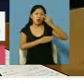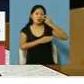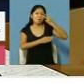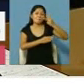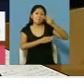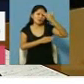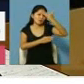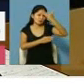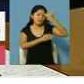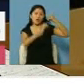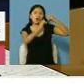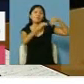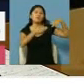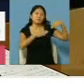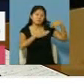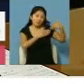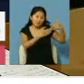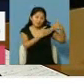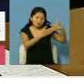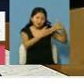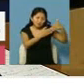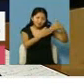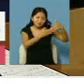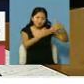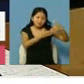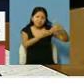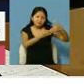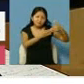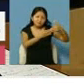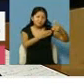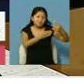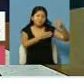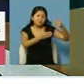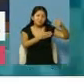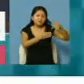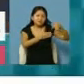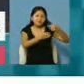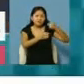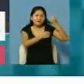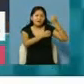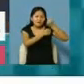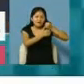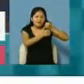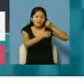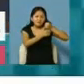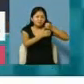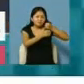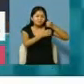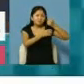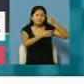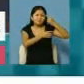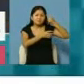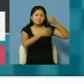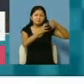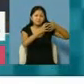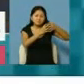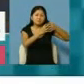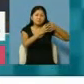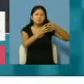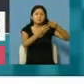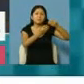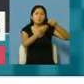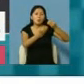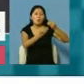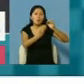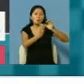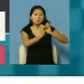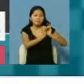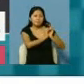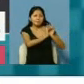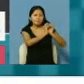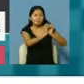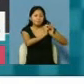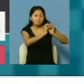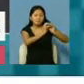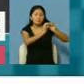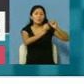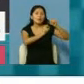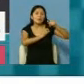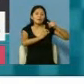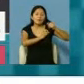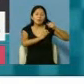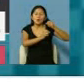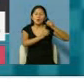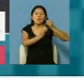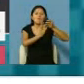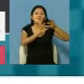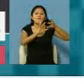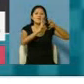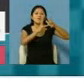2015 y que se ha ido trabajando durante los distintos años para poder concretar este gran sueño de